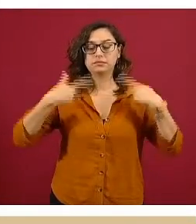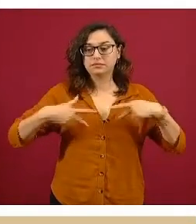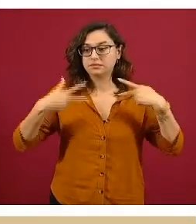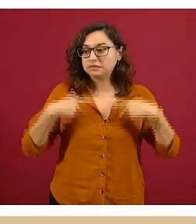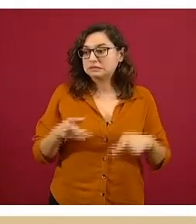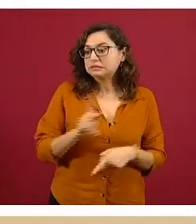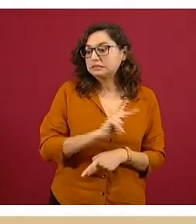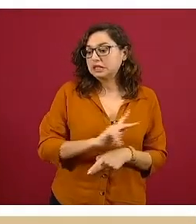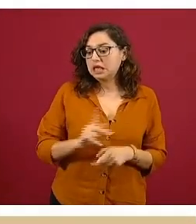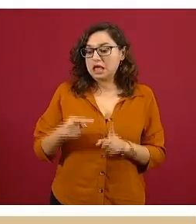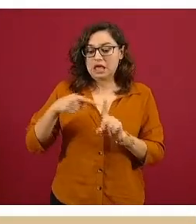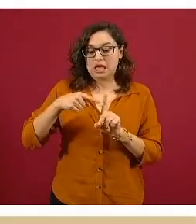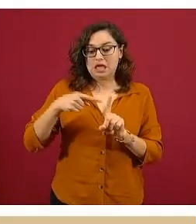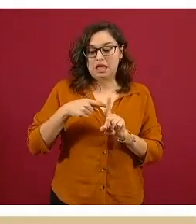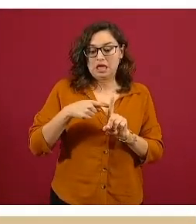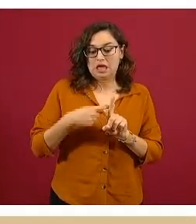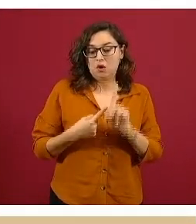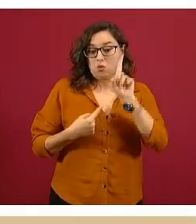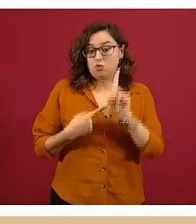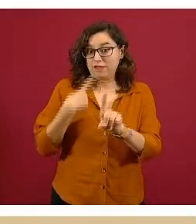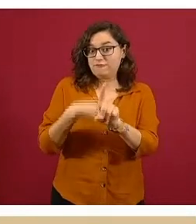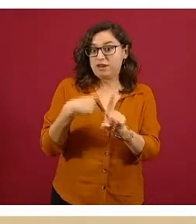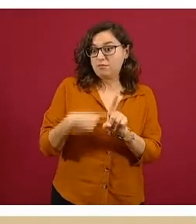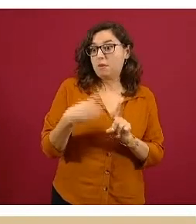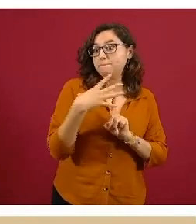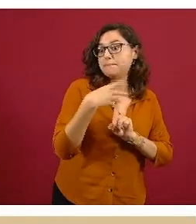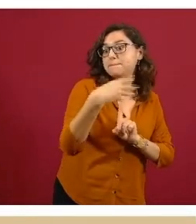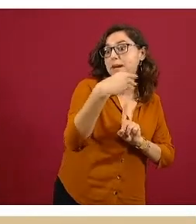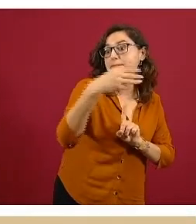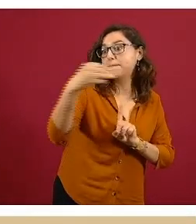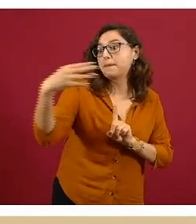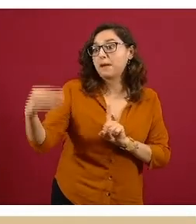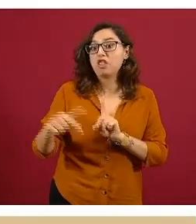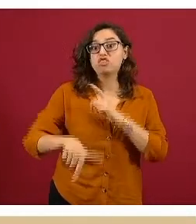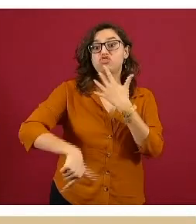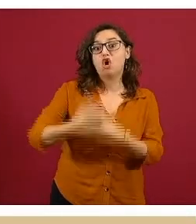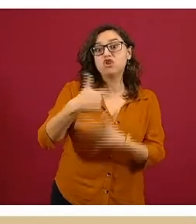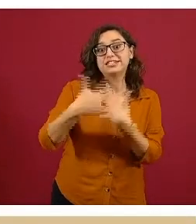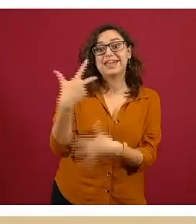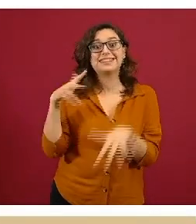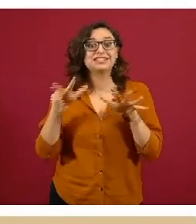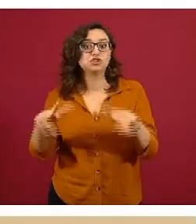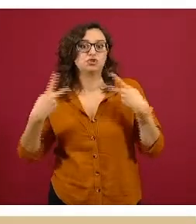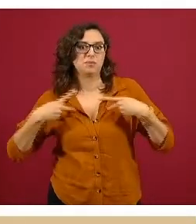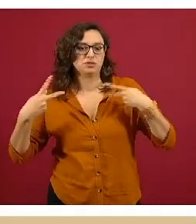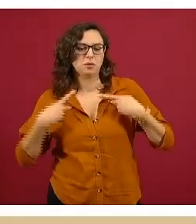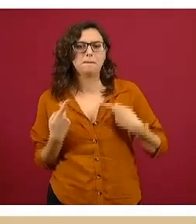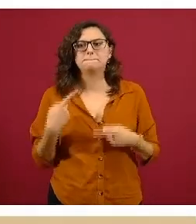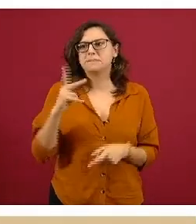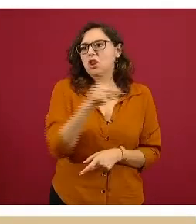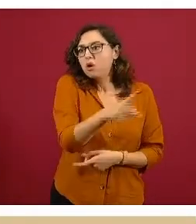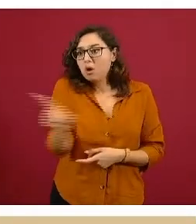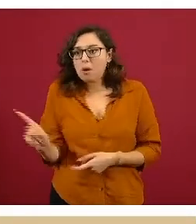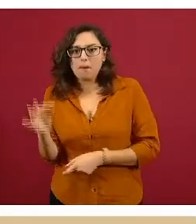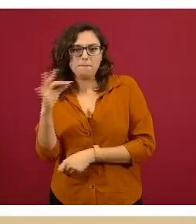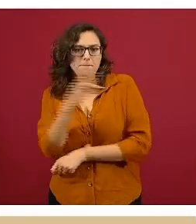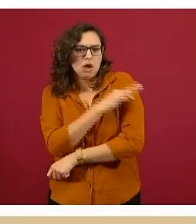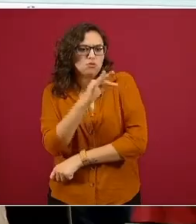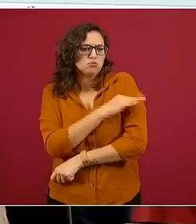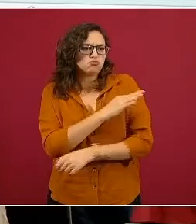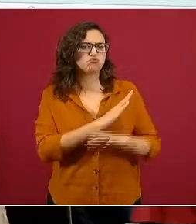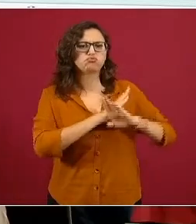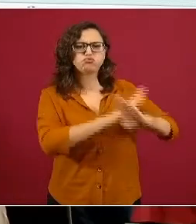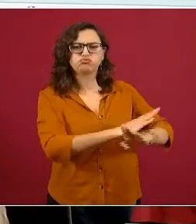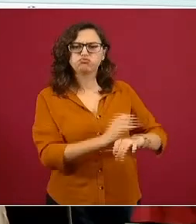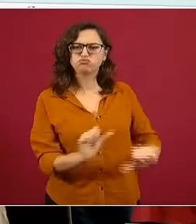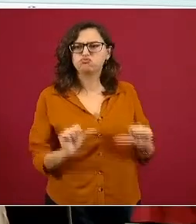de transmisión es de 12 a 18 casos, pero si tenemos el escudo de personas vacunadas, entonces podemos proteger a los no vacunados, y